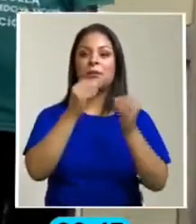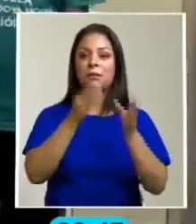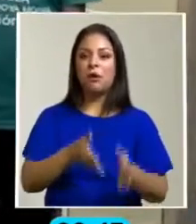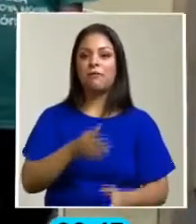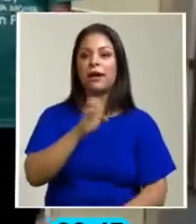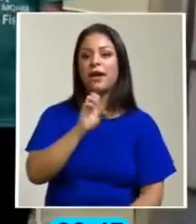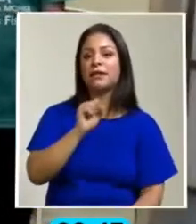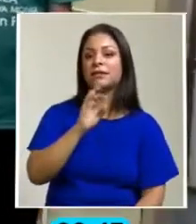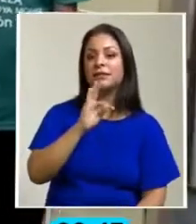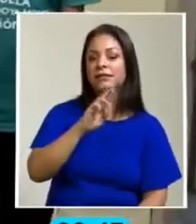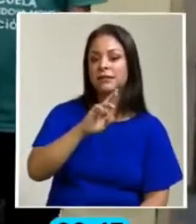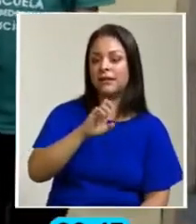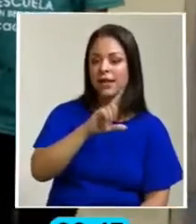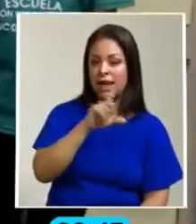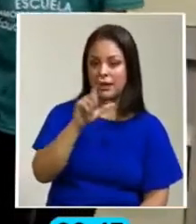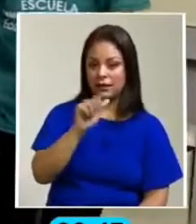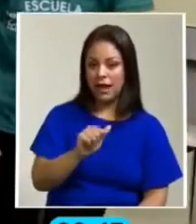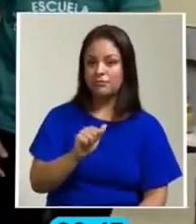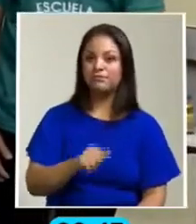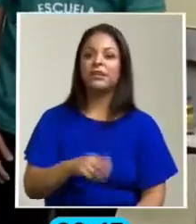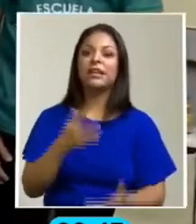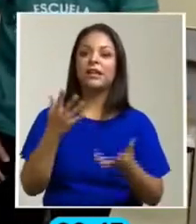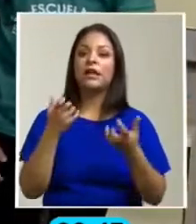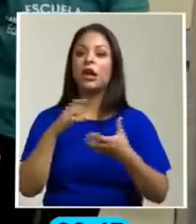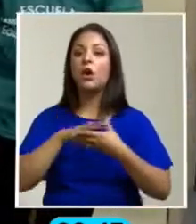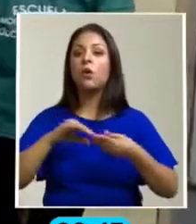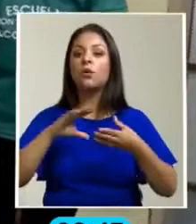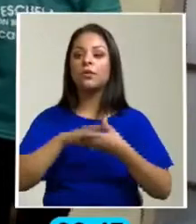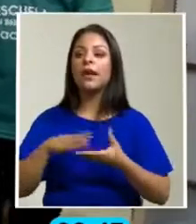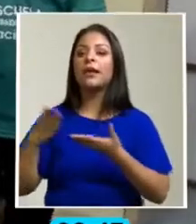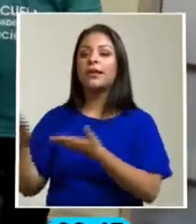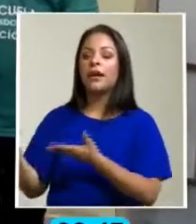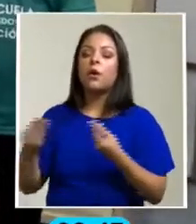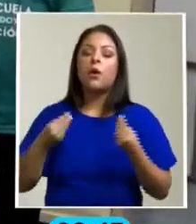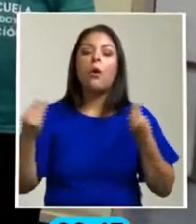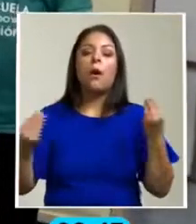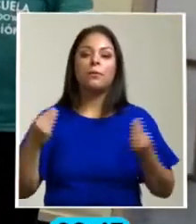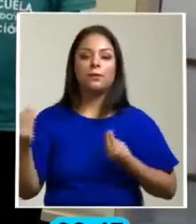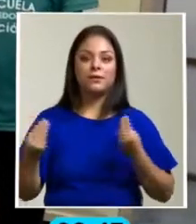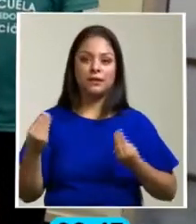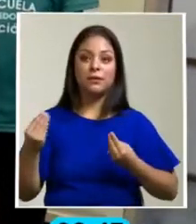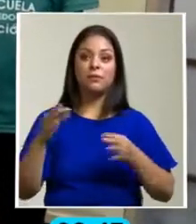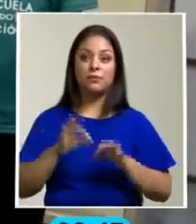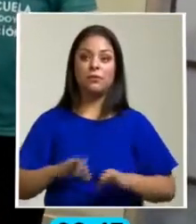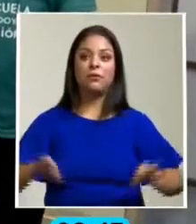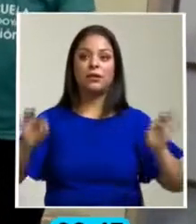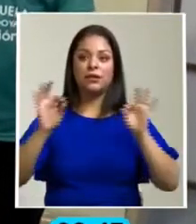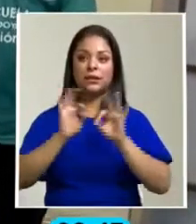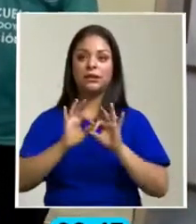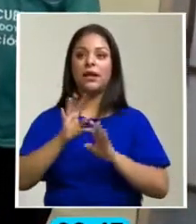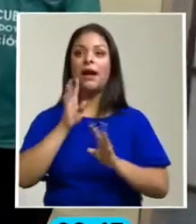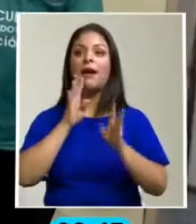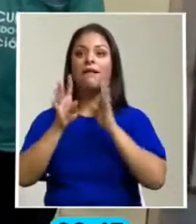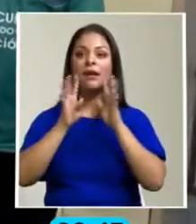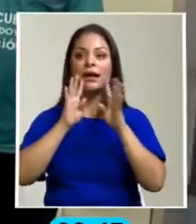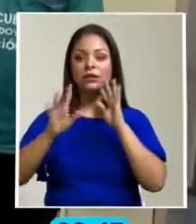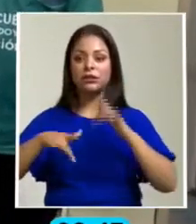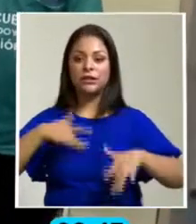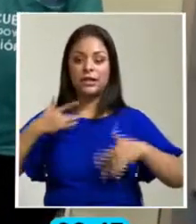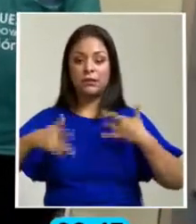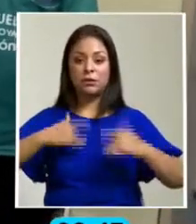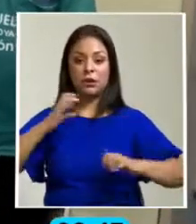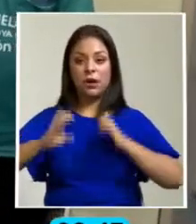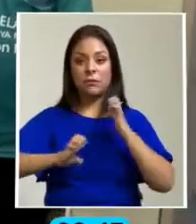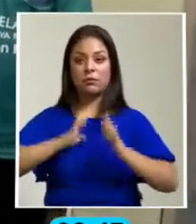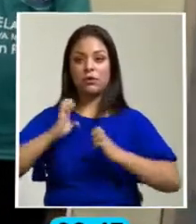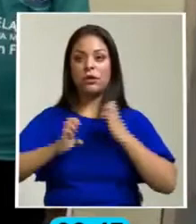y participemos y sepamos entonces cómo nos va a ayudar Ángel, porque qué importante cuando hablamos de nuestros sentimientos y de nuestras emociones. Entonces,